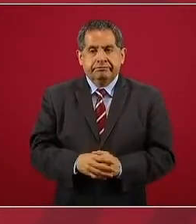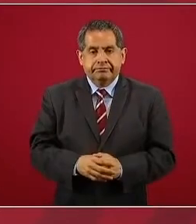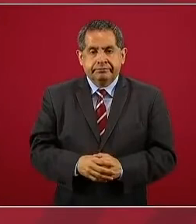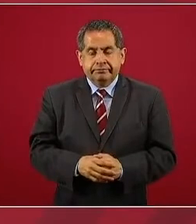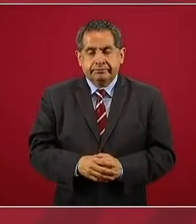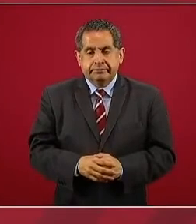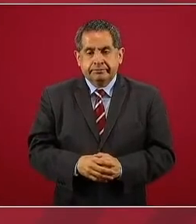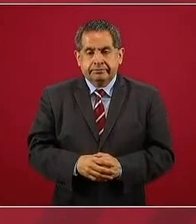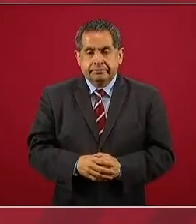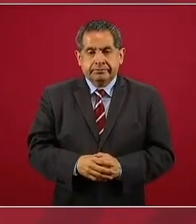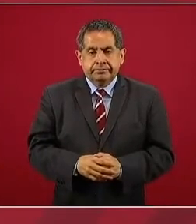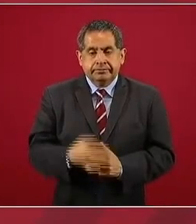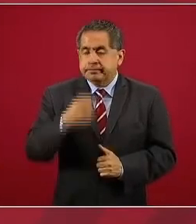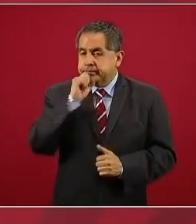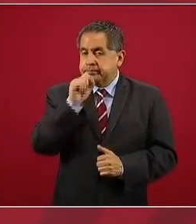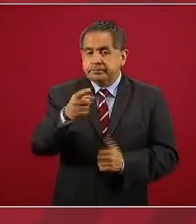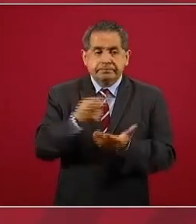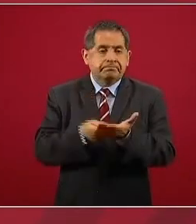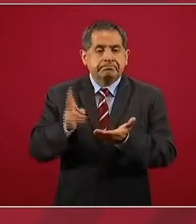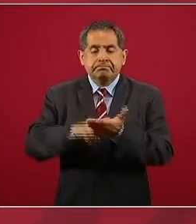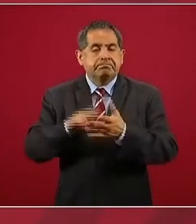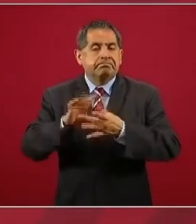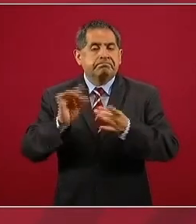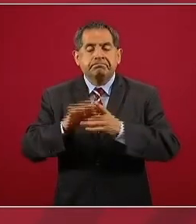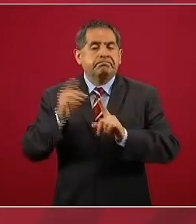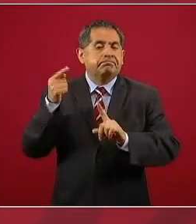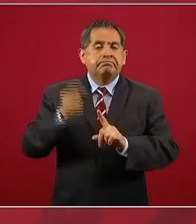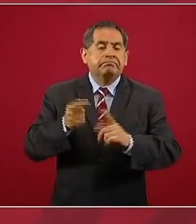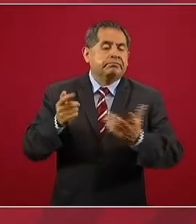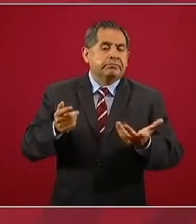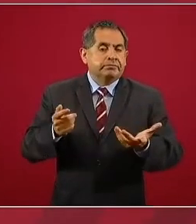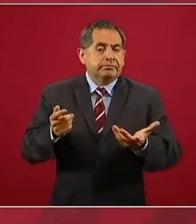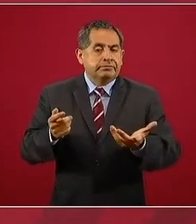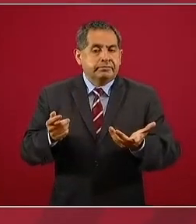Y al mismo tiempo,